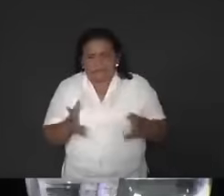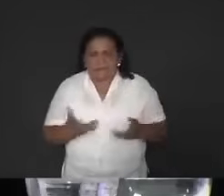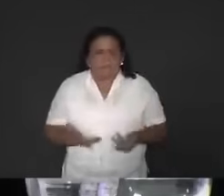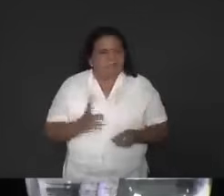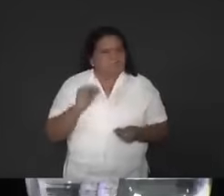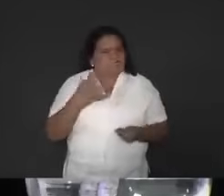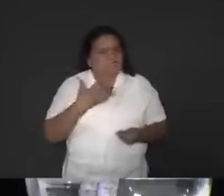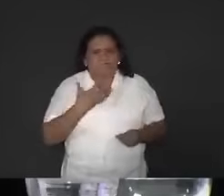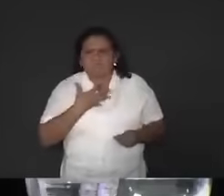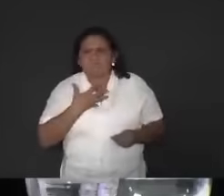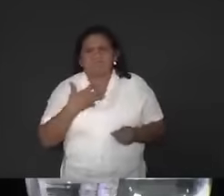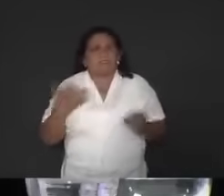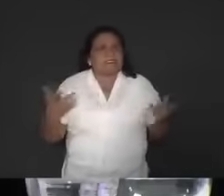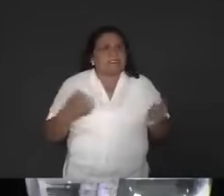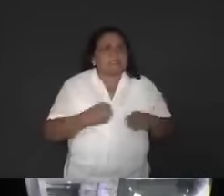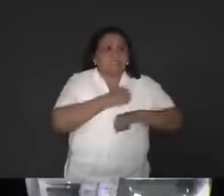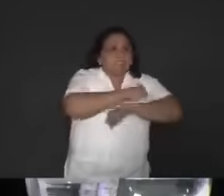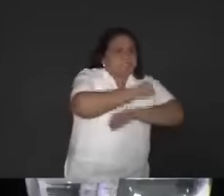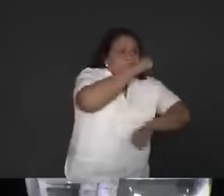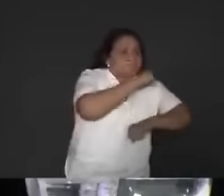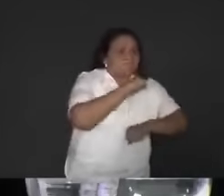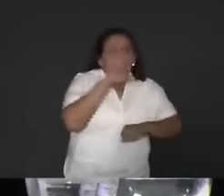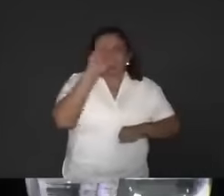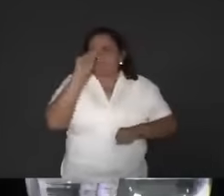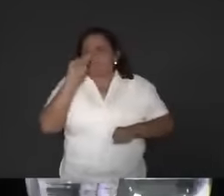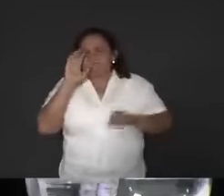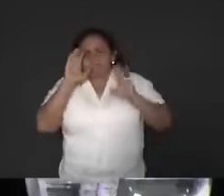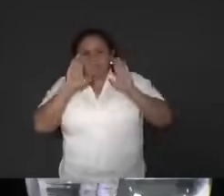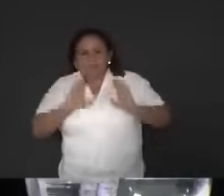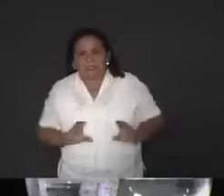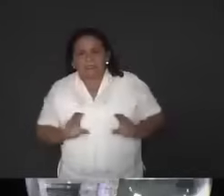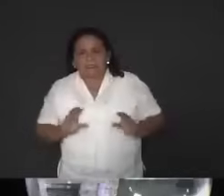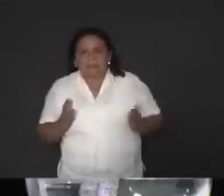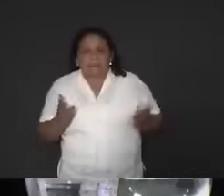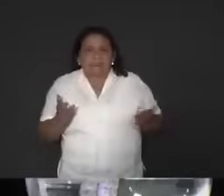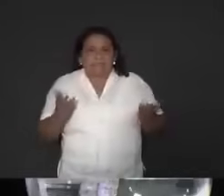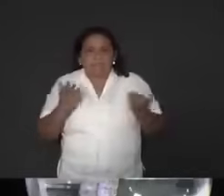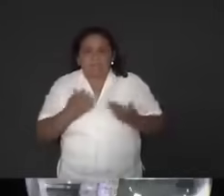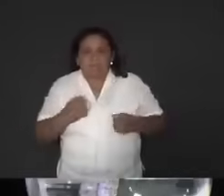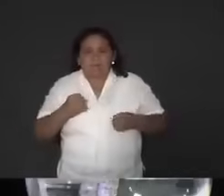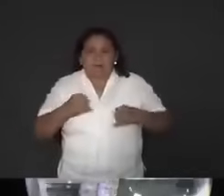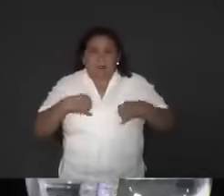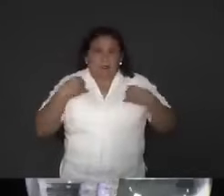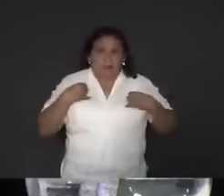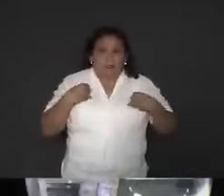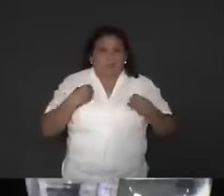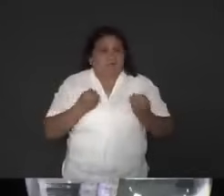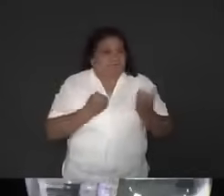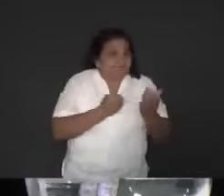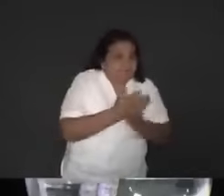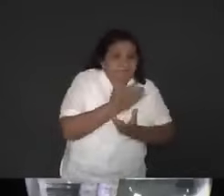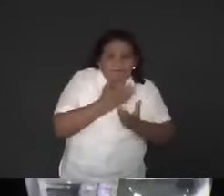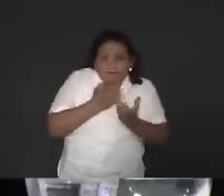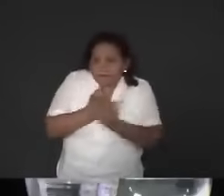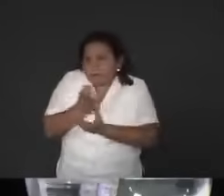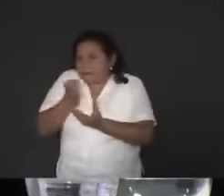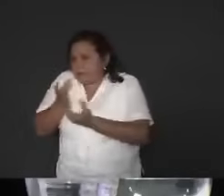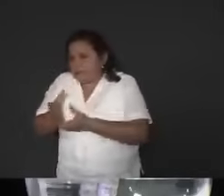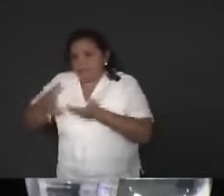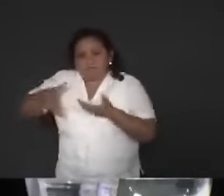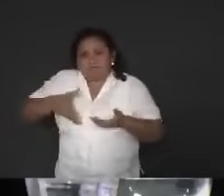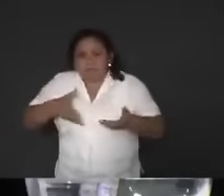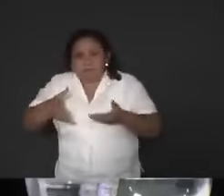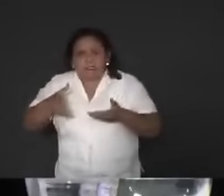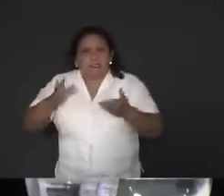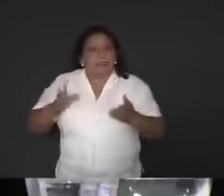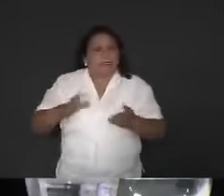ninguna ventilación, no tienen comodidades y hacen que los jóvenes salgan a la calle y se reúnan para tratar